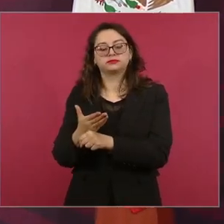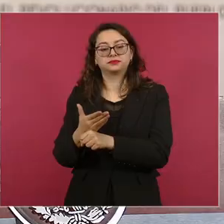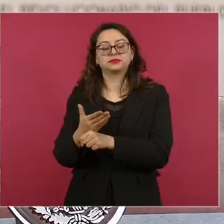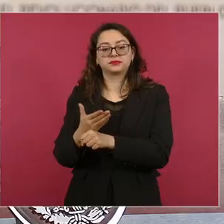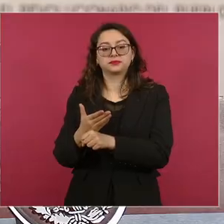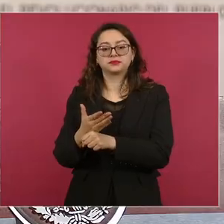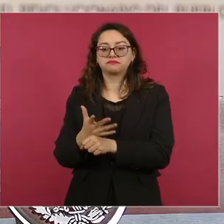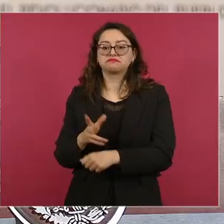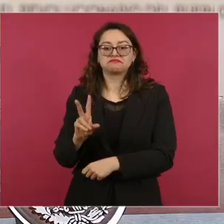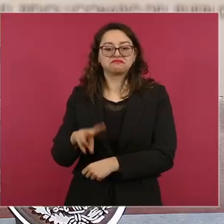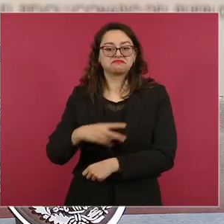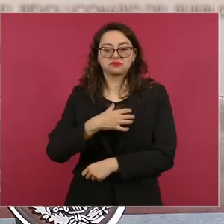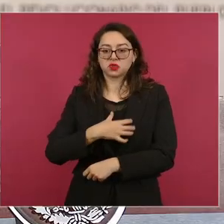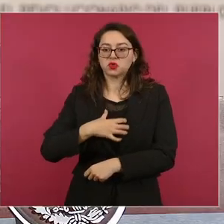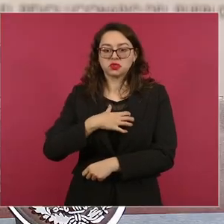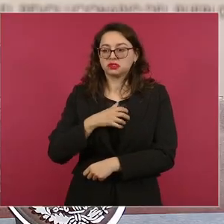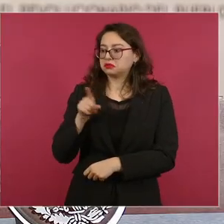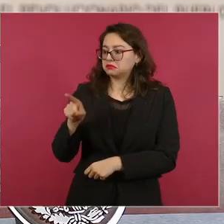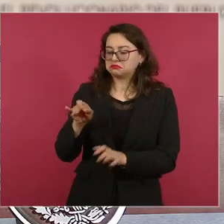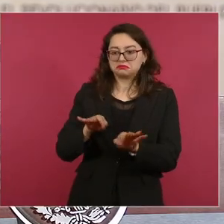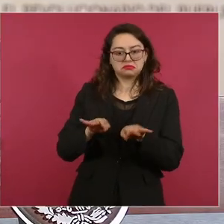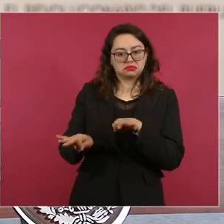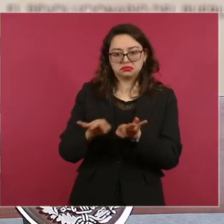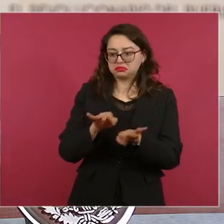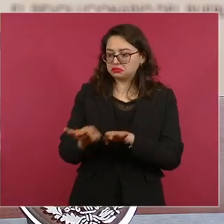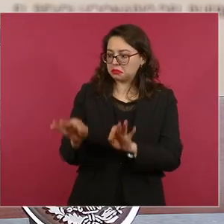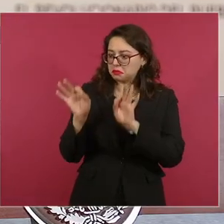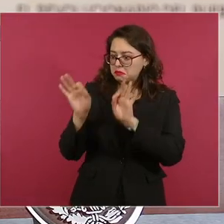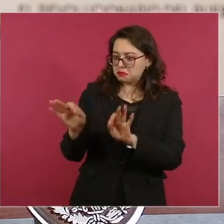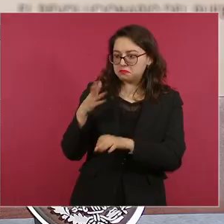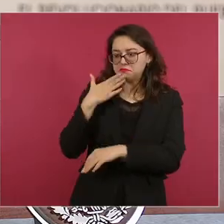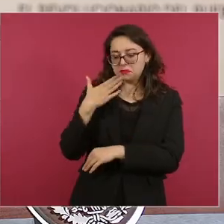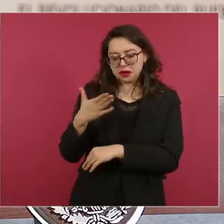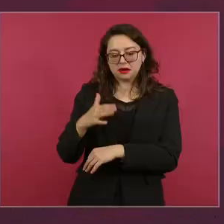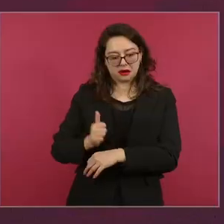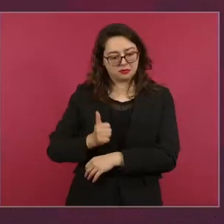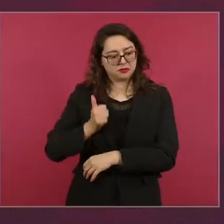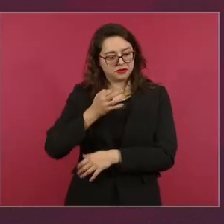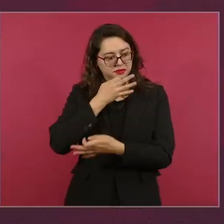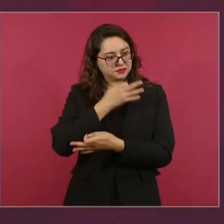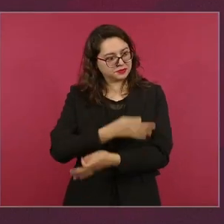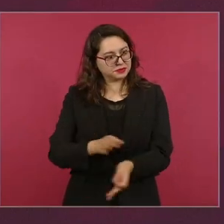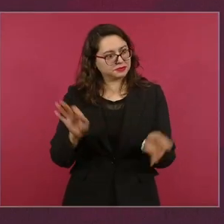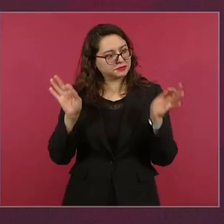que estoy muy contento con su trabajo, aprovecho para decirlo,